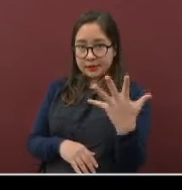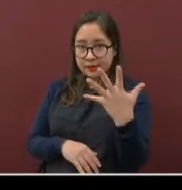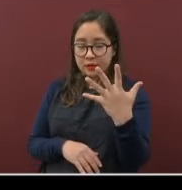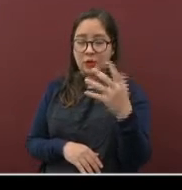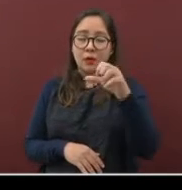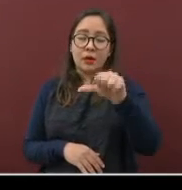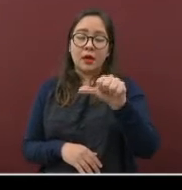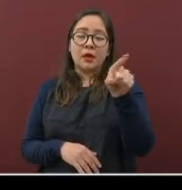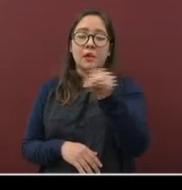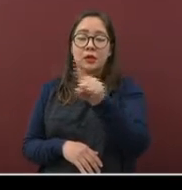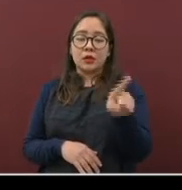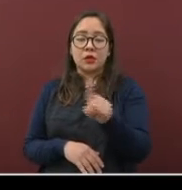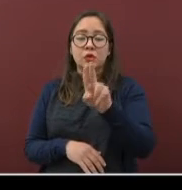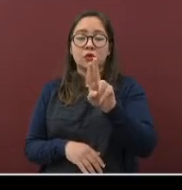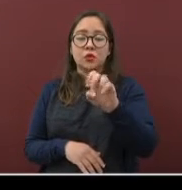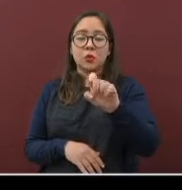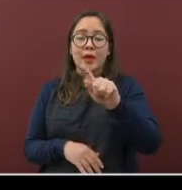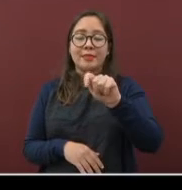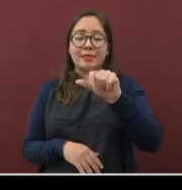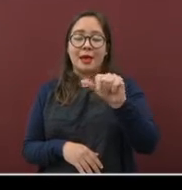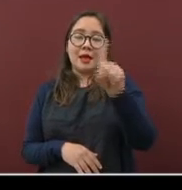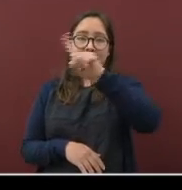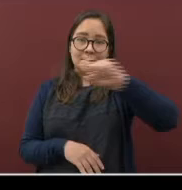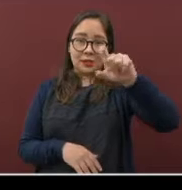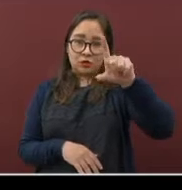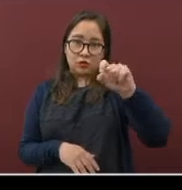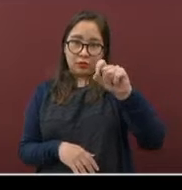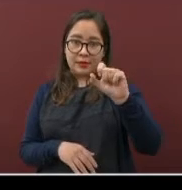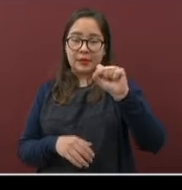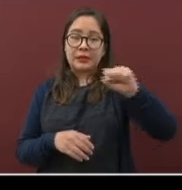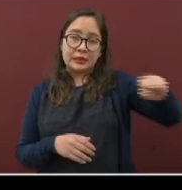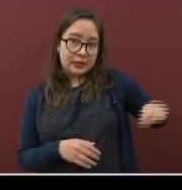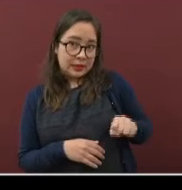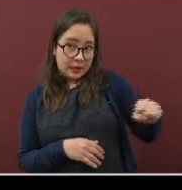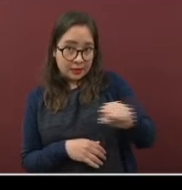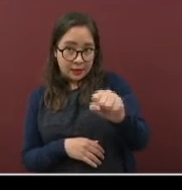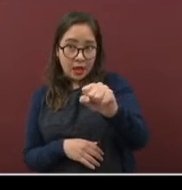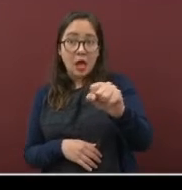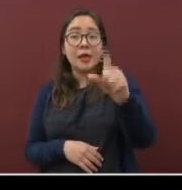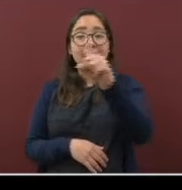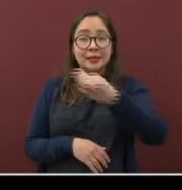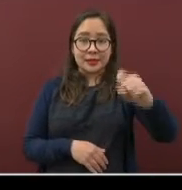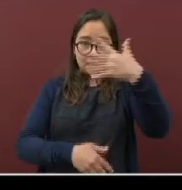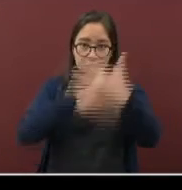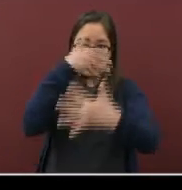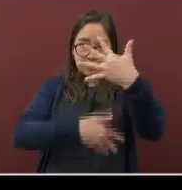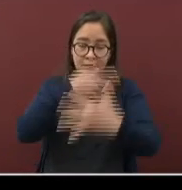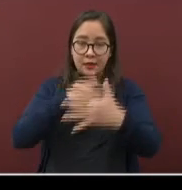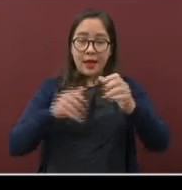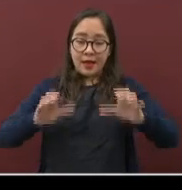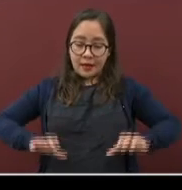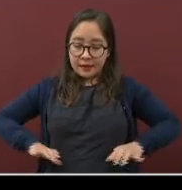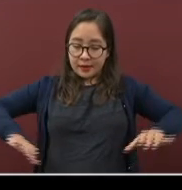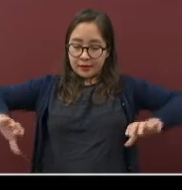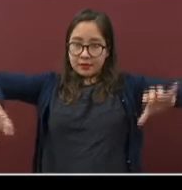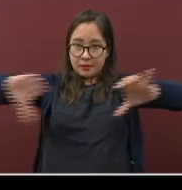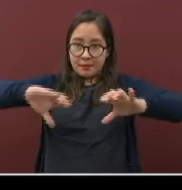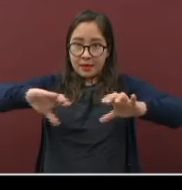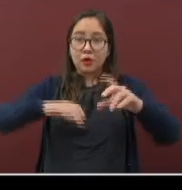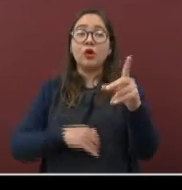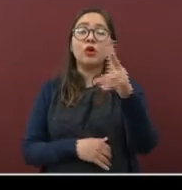azueta 120 santiago tuxtla 115 y catemaco con